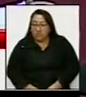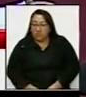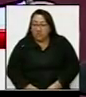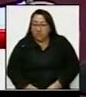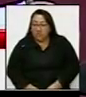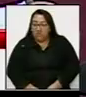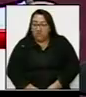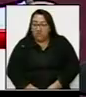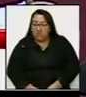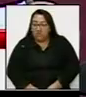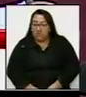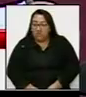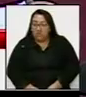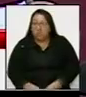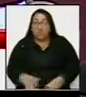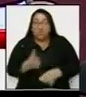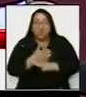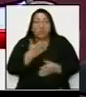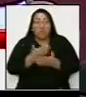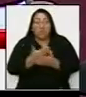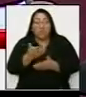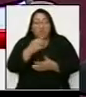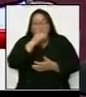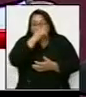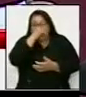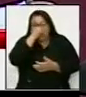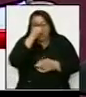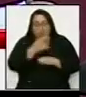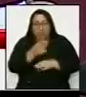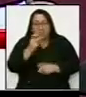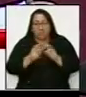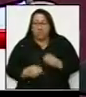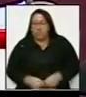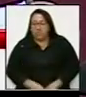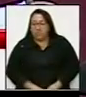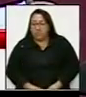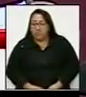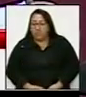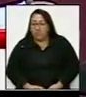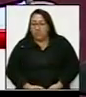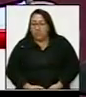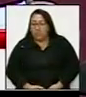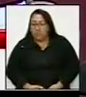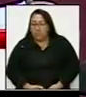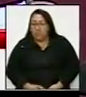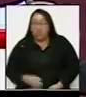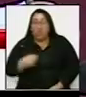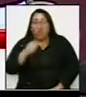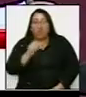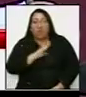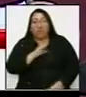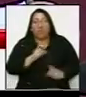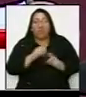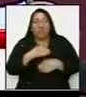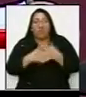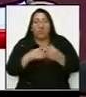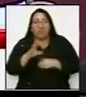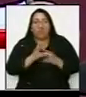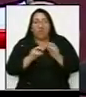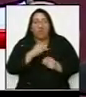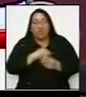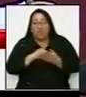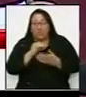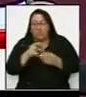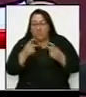facultados para presentar debidamente sustentadas contra los postulantes o jueces. y fiscales incursos en algún proceso de selección y